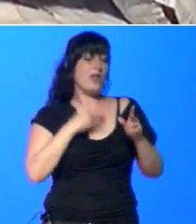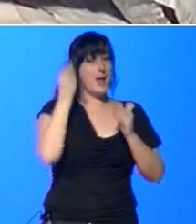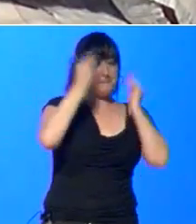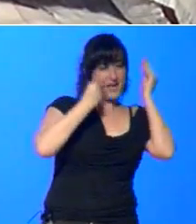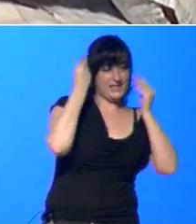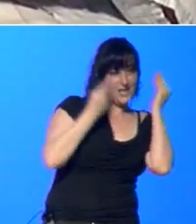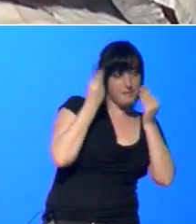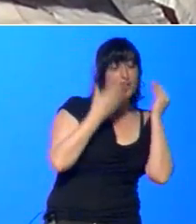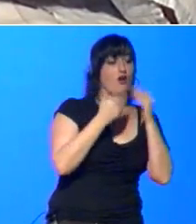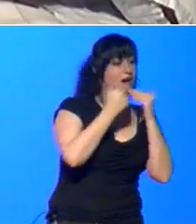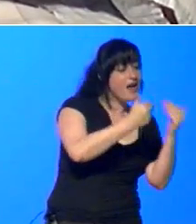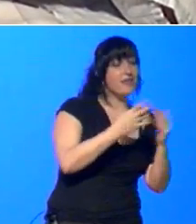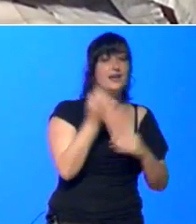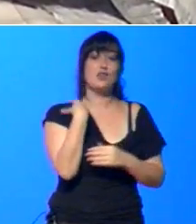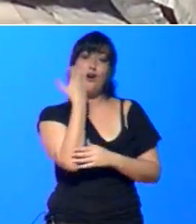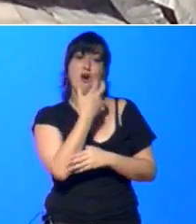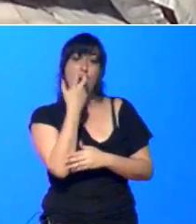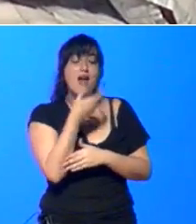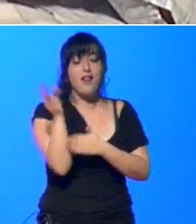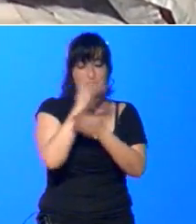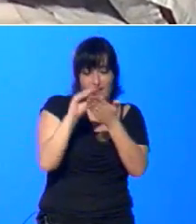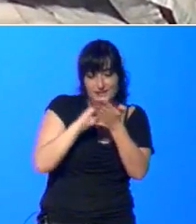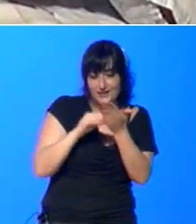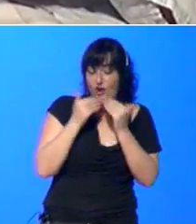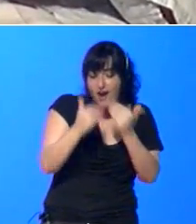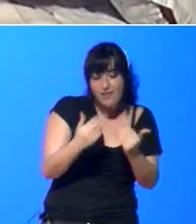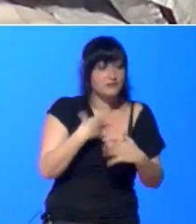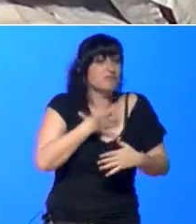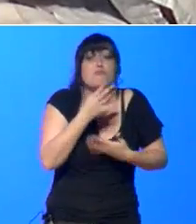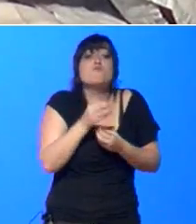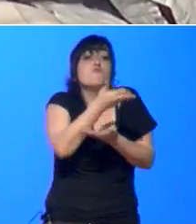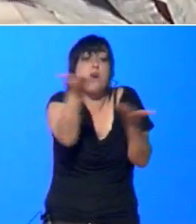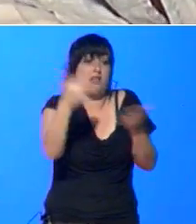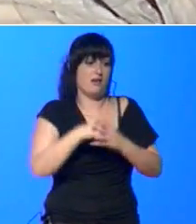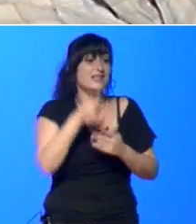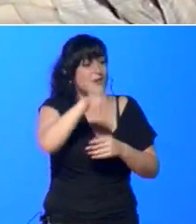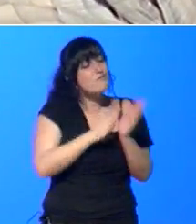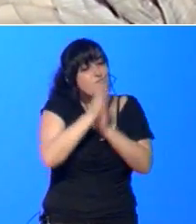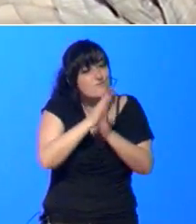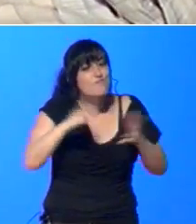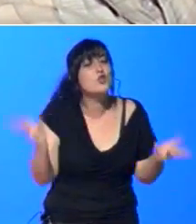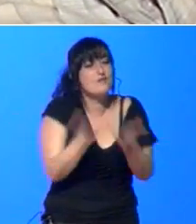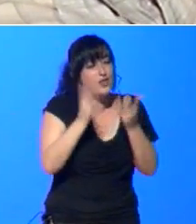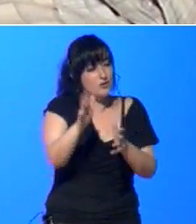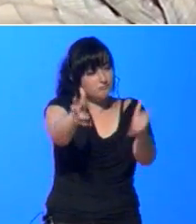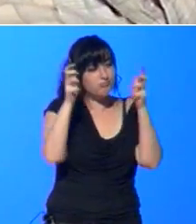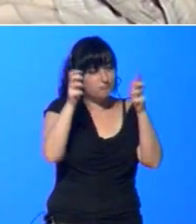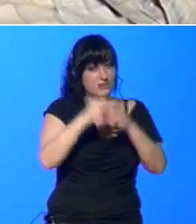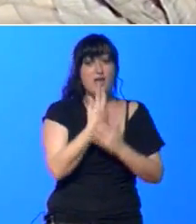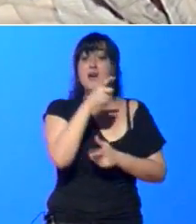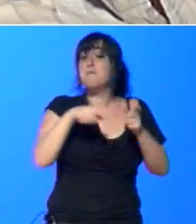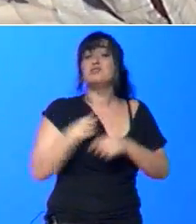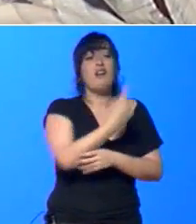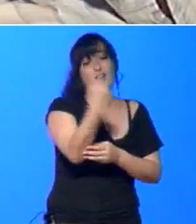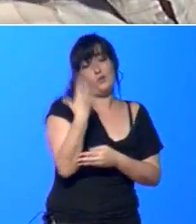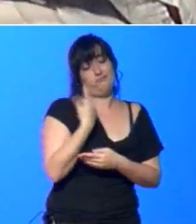a través oralmente, por escrito, como pueda. Y conseguir motivación. Cada persona somos